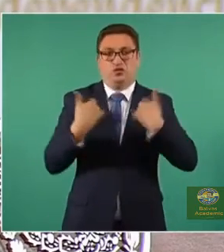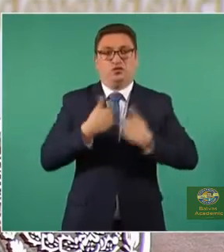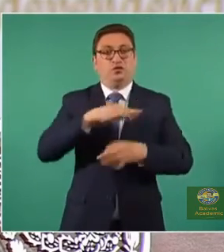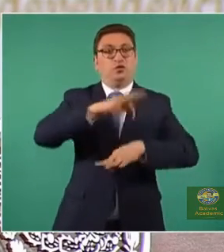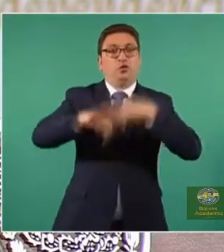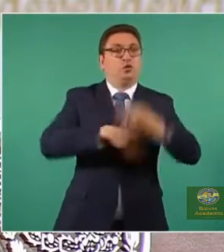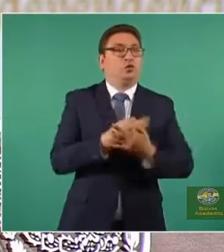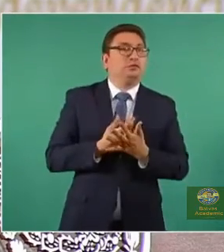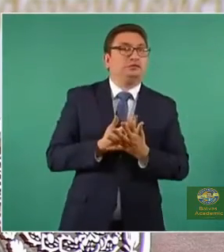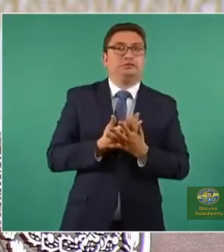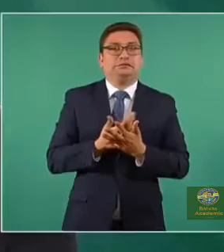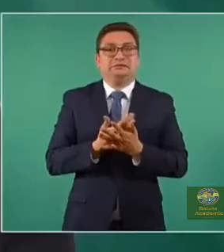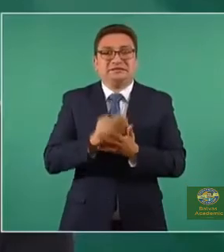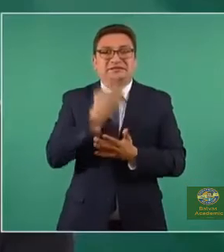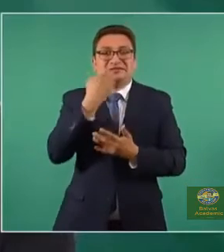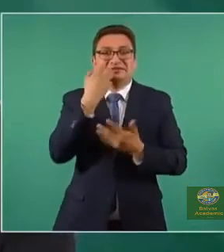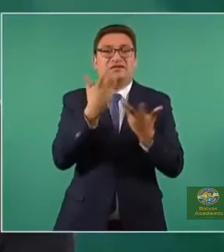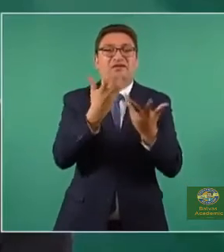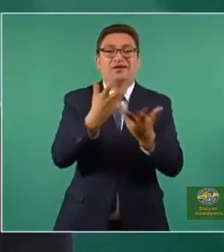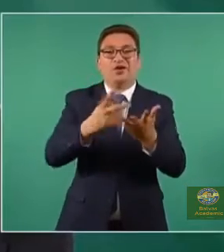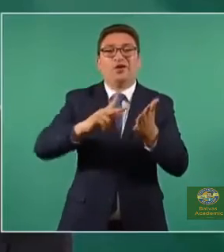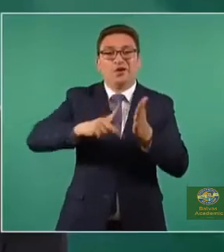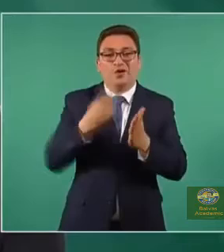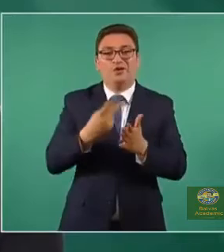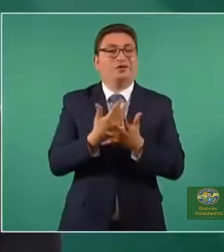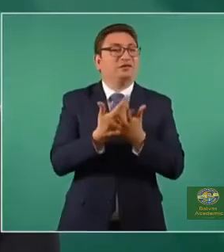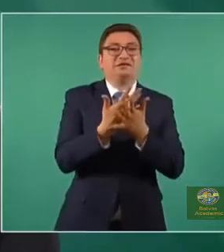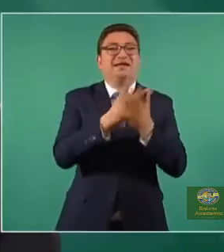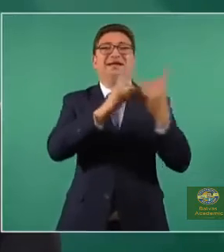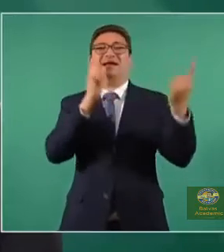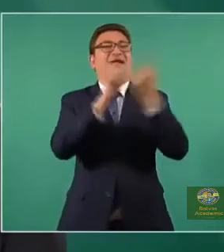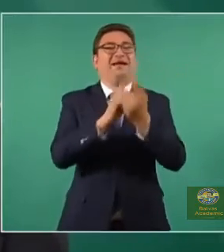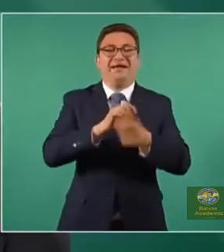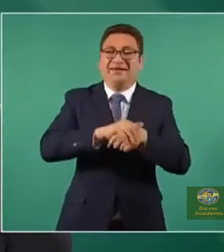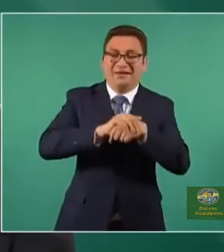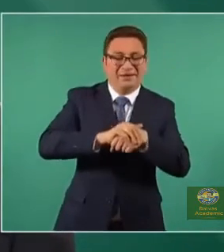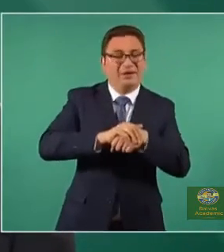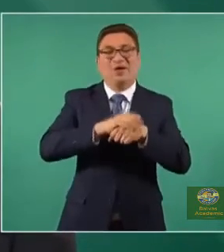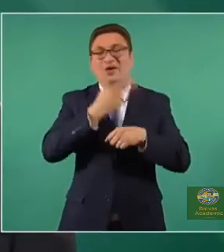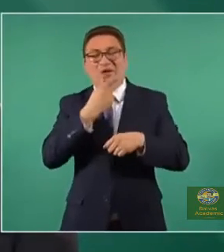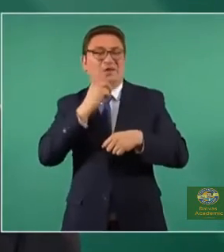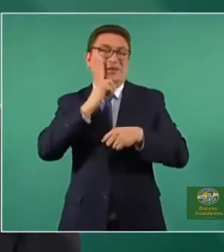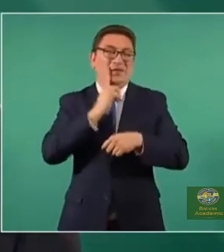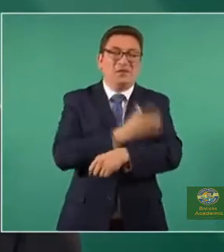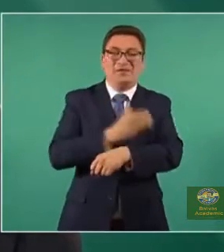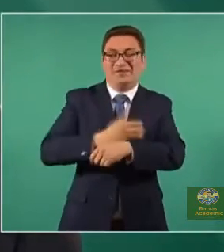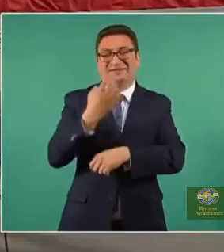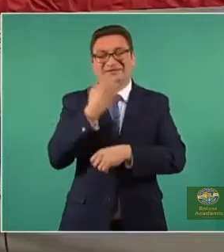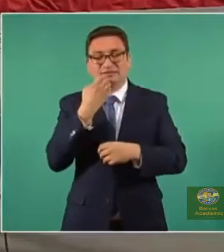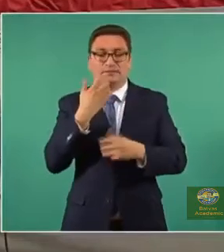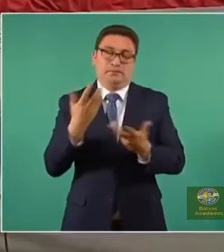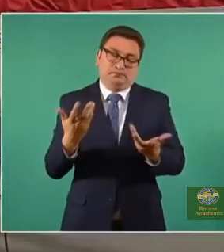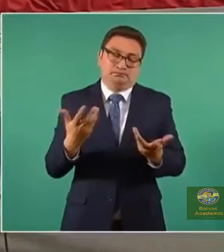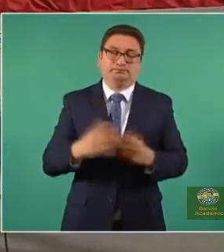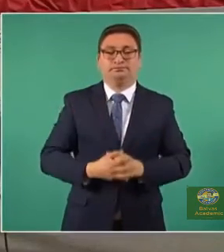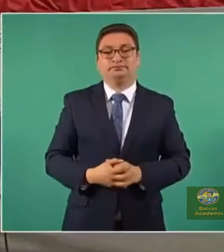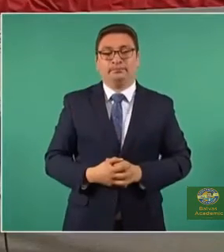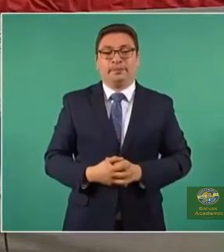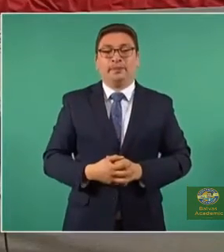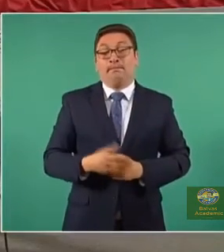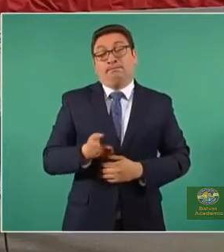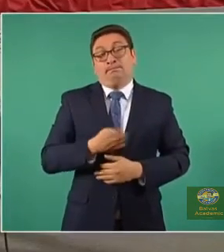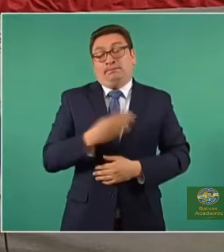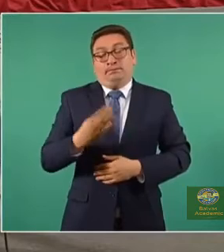esperando ansiosamente volver a ese momento de encontrarse con sus amigas y amigos, compañeros de clase. Y bueno, un tema